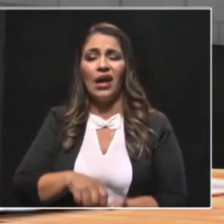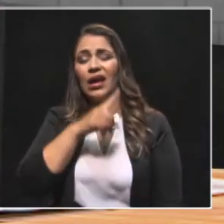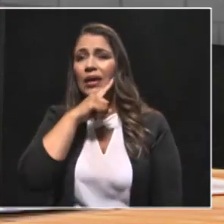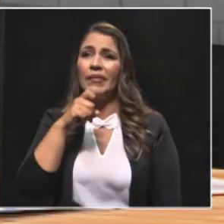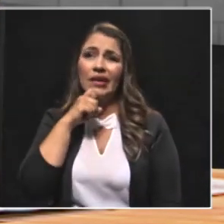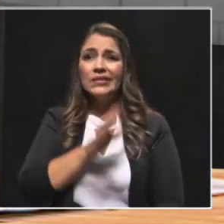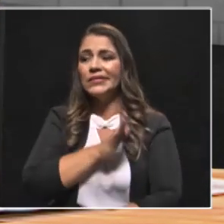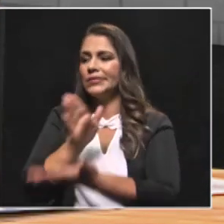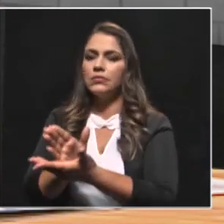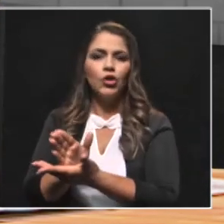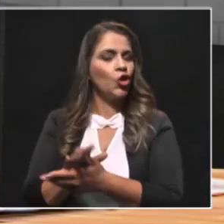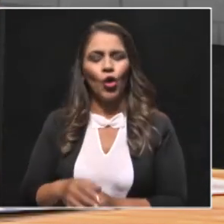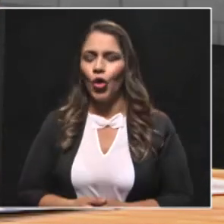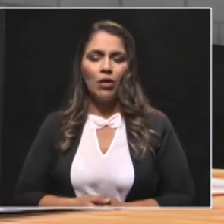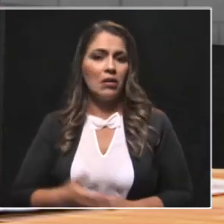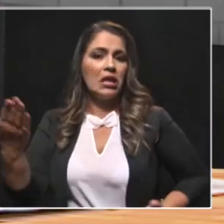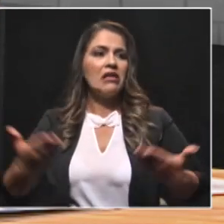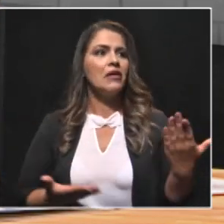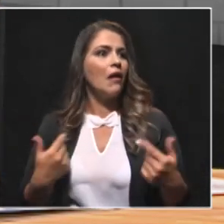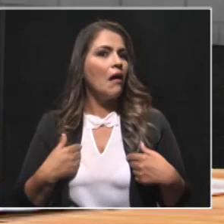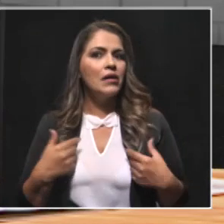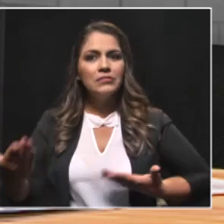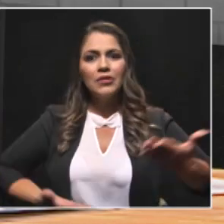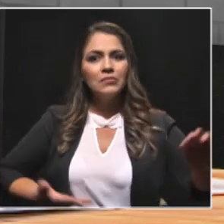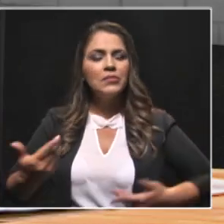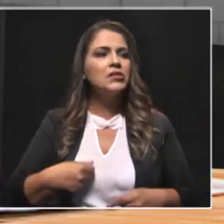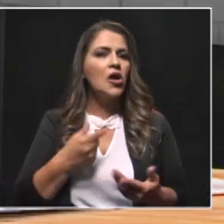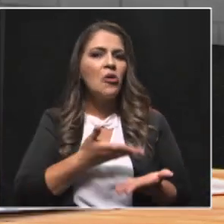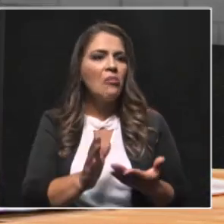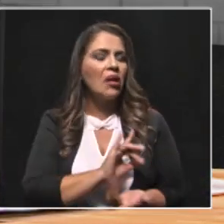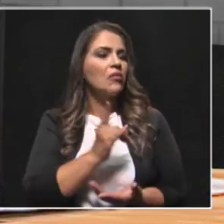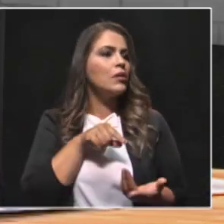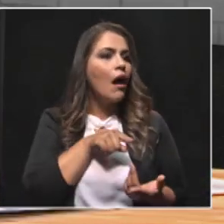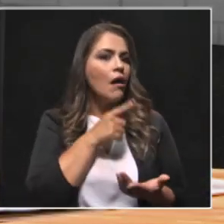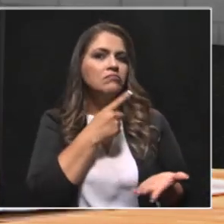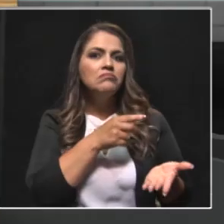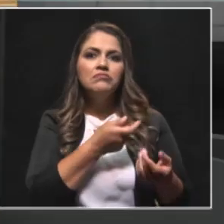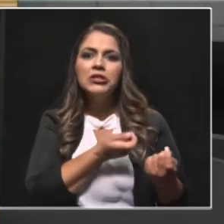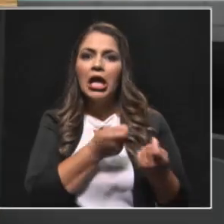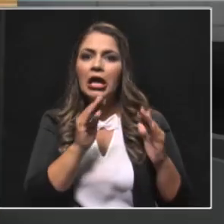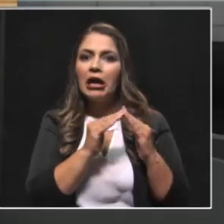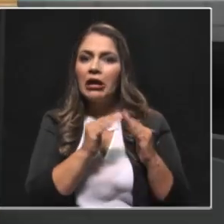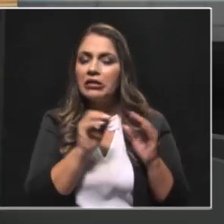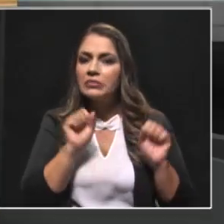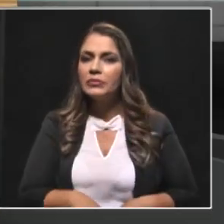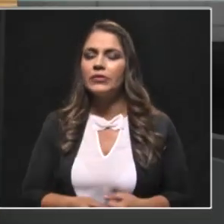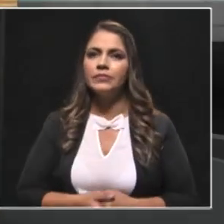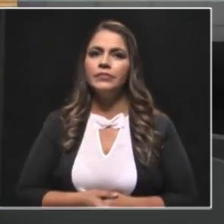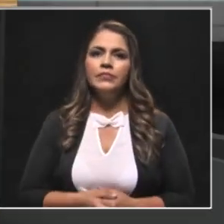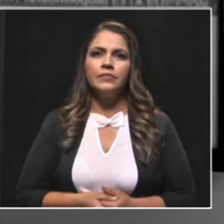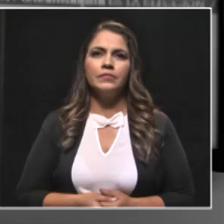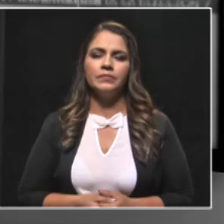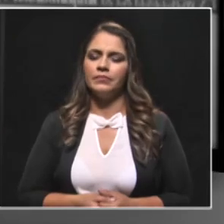hasta la registraduría, estamos en el centro comercial, vamos, inscribimos la cédula y podemos tener nuestro puesto de votación bastante cerca. Facilitar